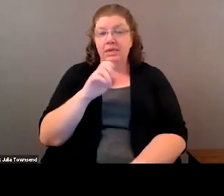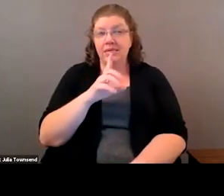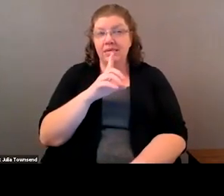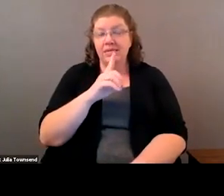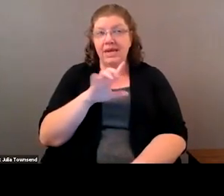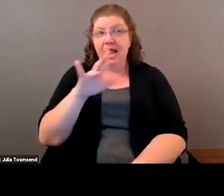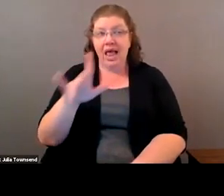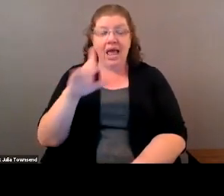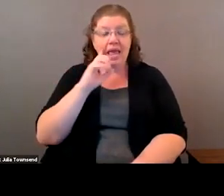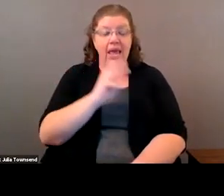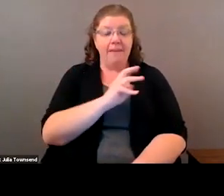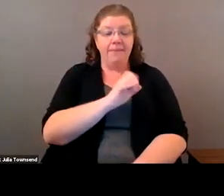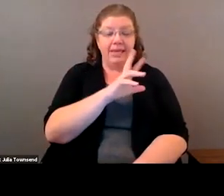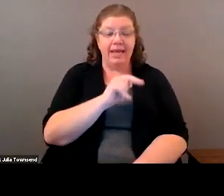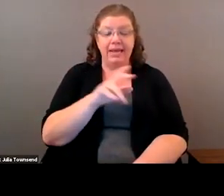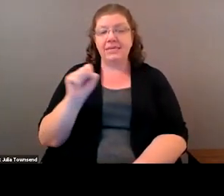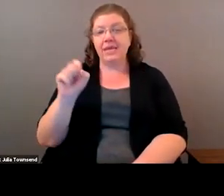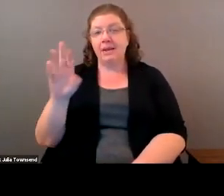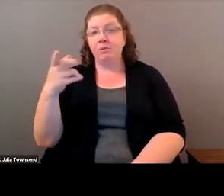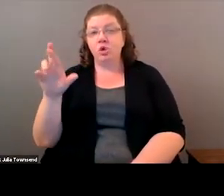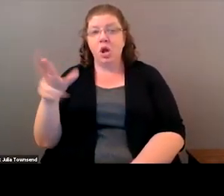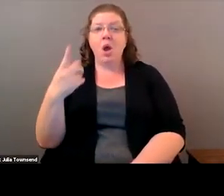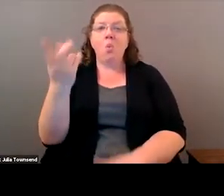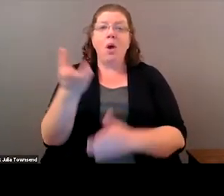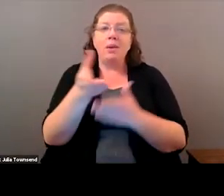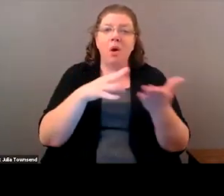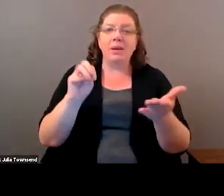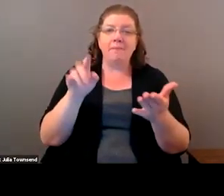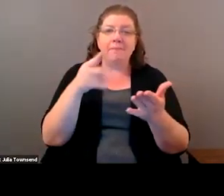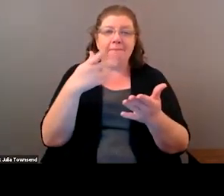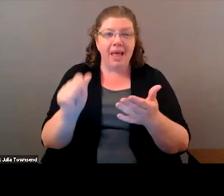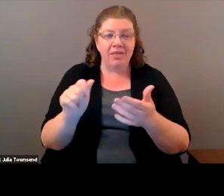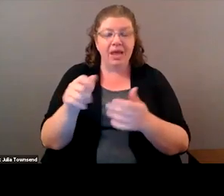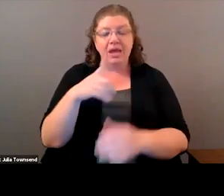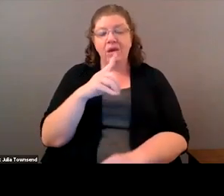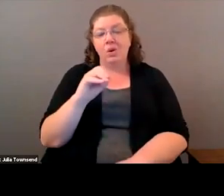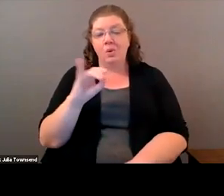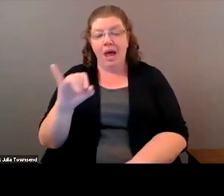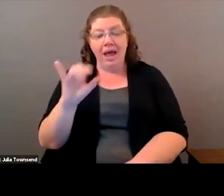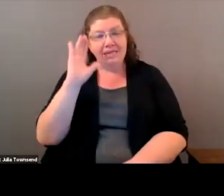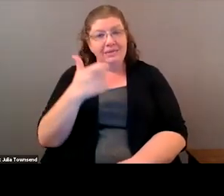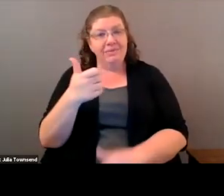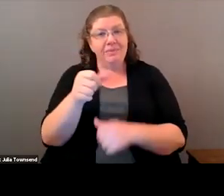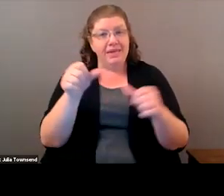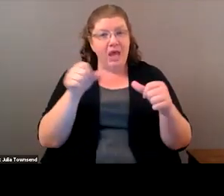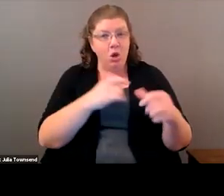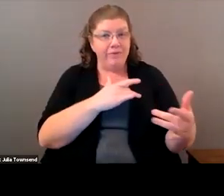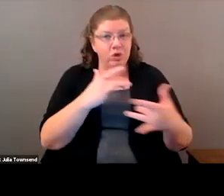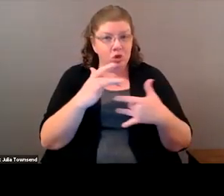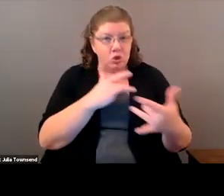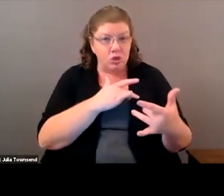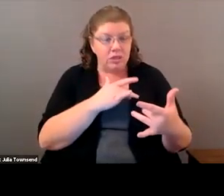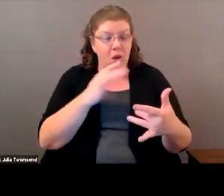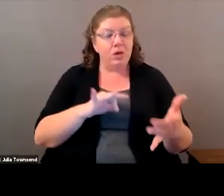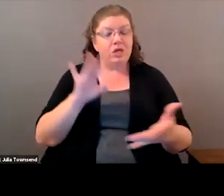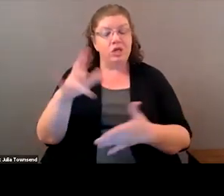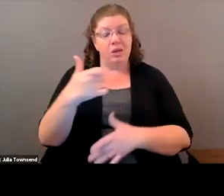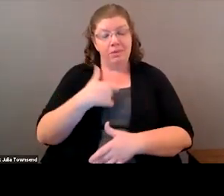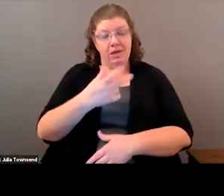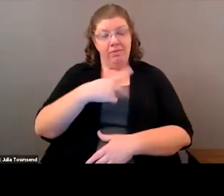doble inmersión lingüística en mckinney santabárbara yun hyon hi sólo son una parte de net ha dado que estos programas parecen ser una preocupación